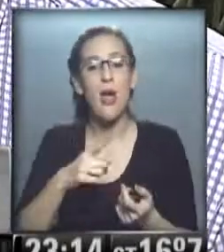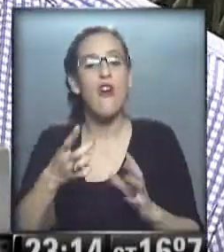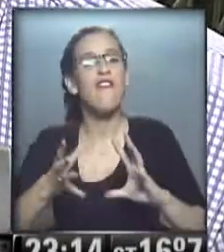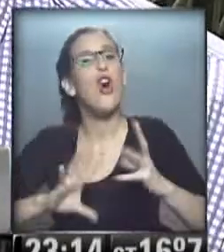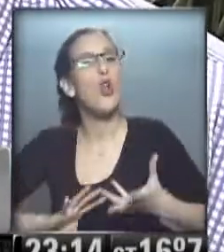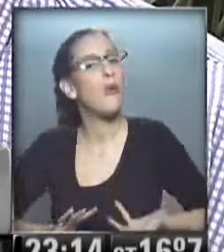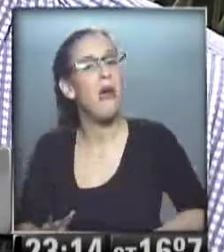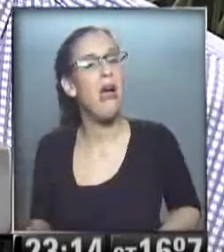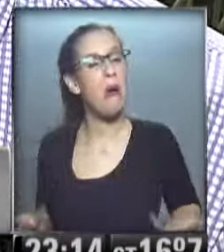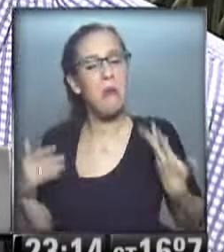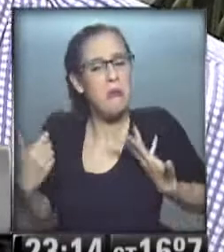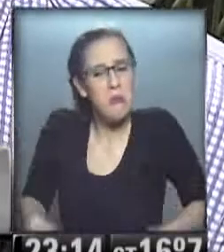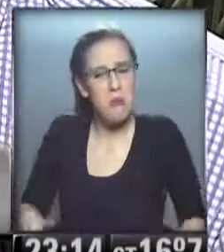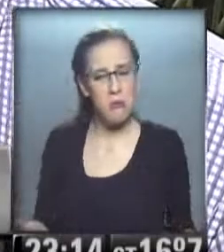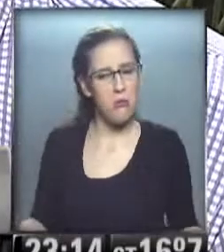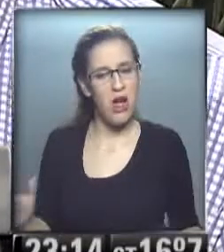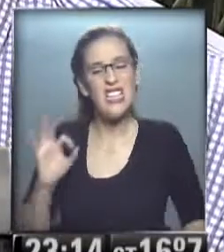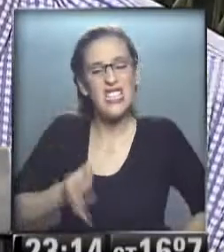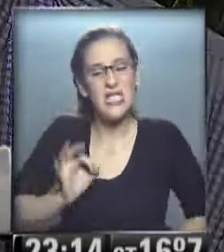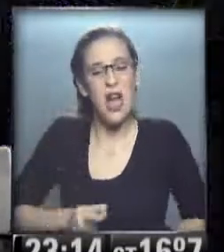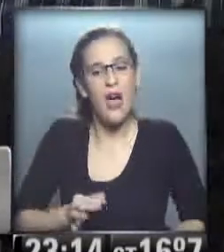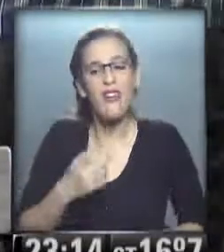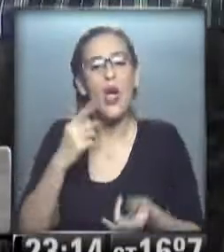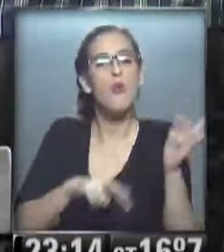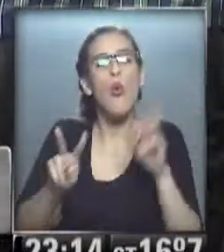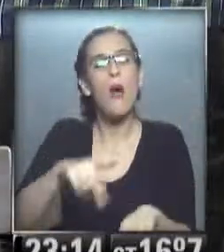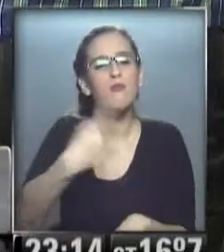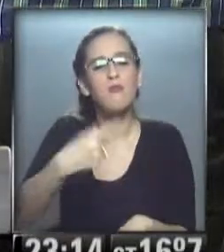articulada y sabiendo más exactamente, digamos, qué es lo que está buscando.